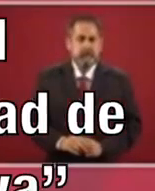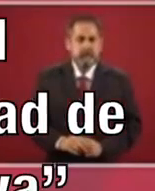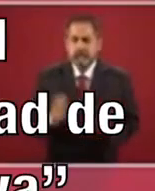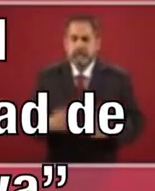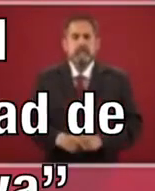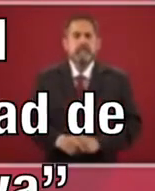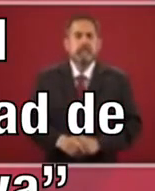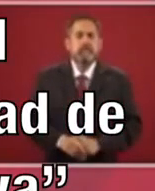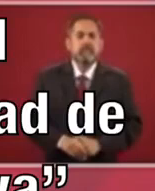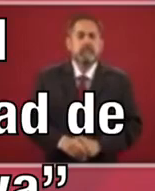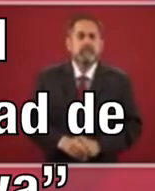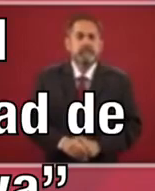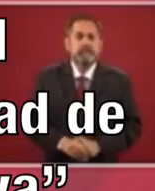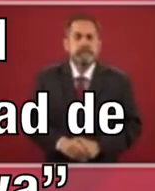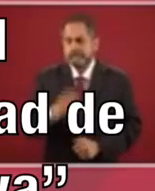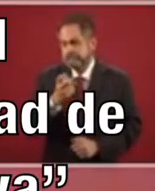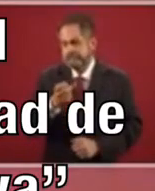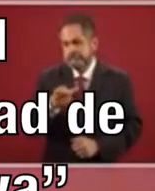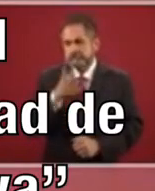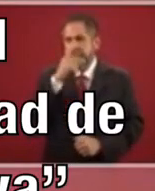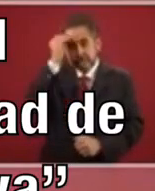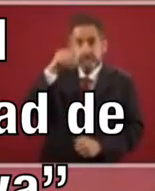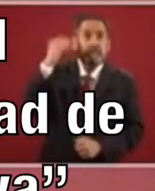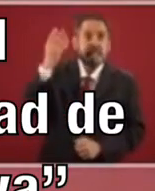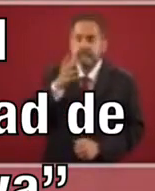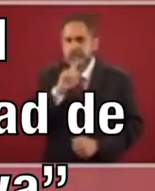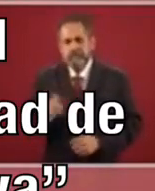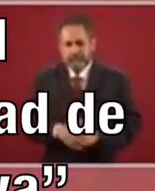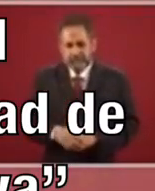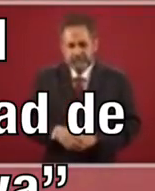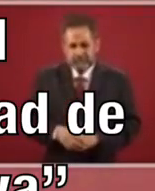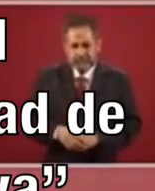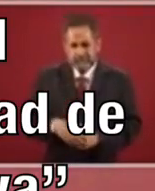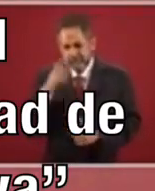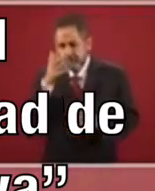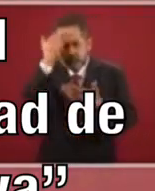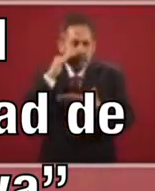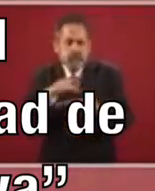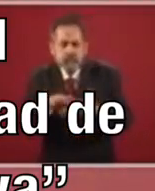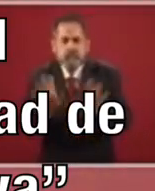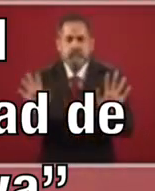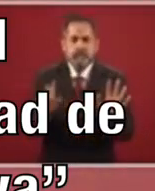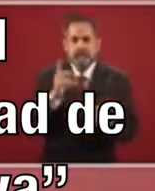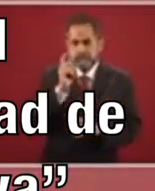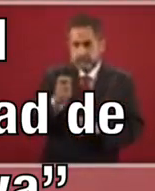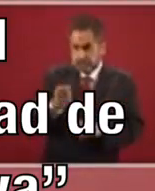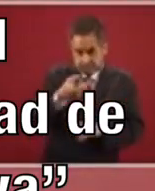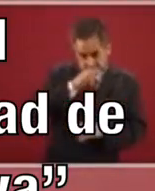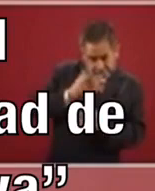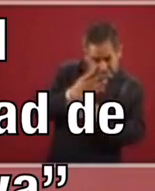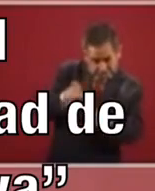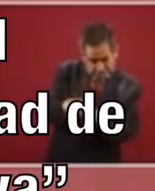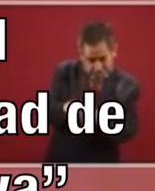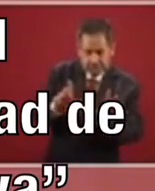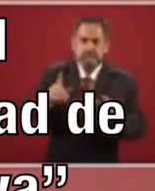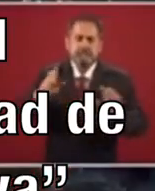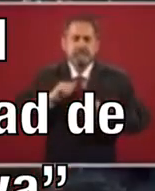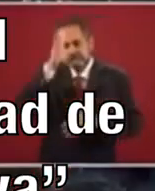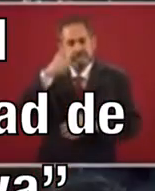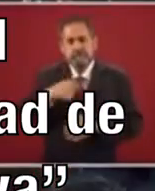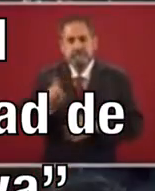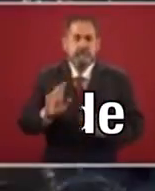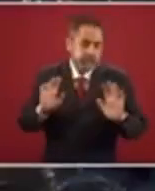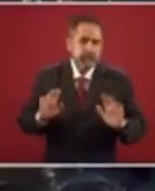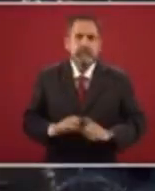sea eso no es posible que sabe en qué sentido pero si es como los transponiendo yo no estoy de acuerdo